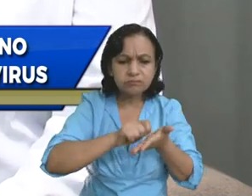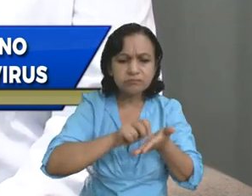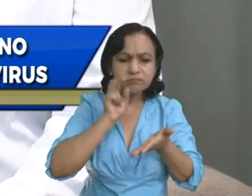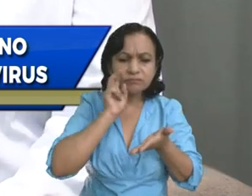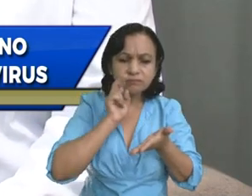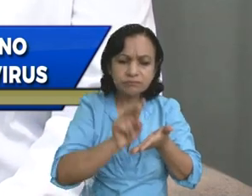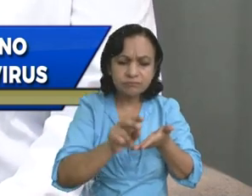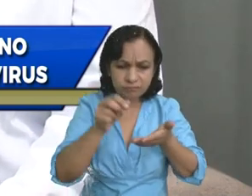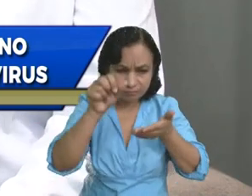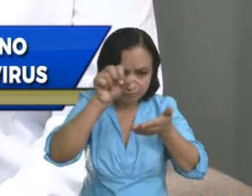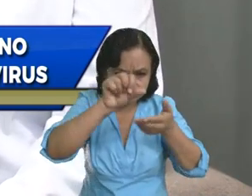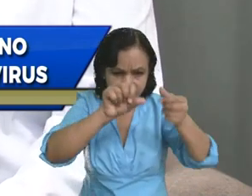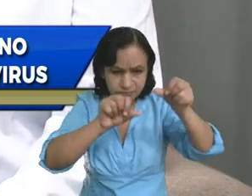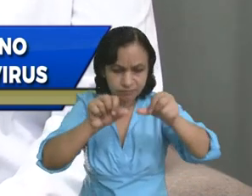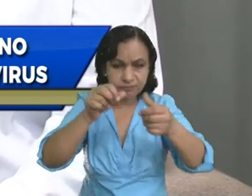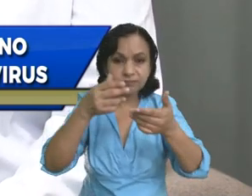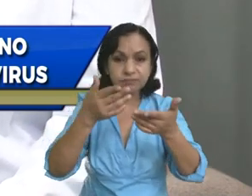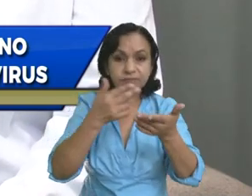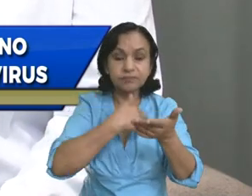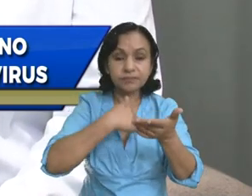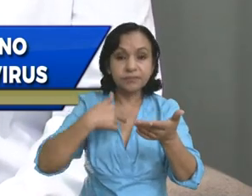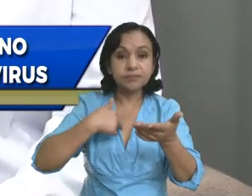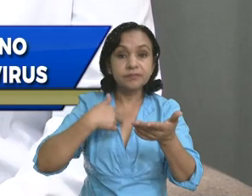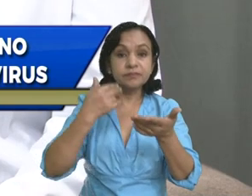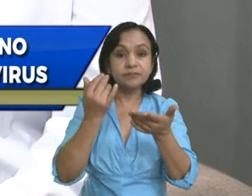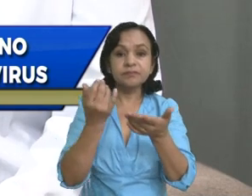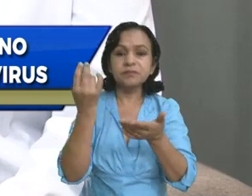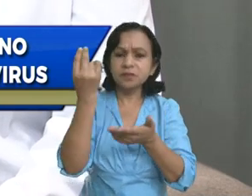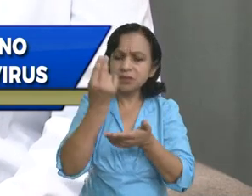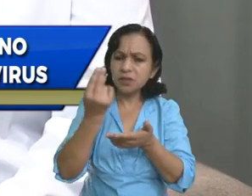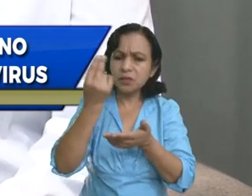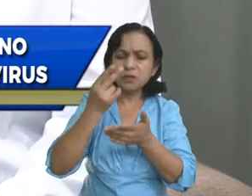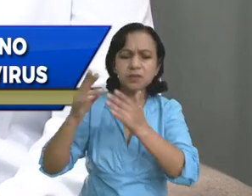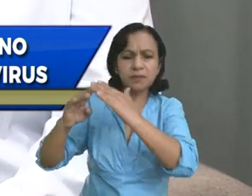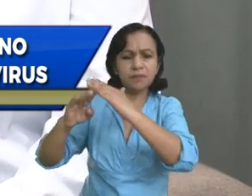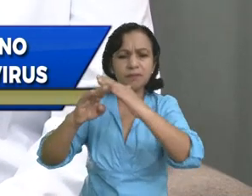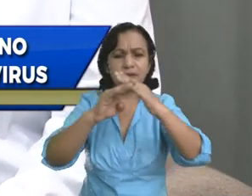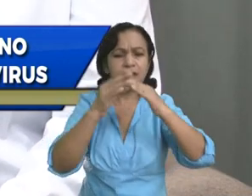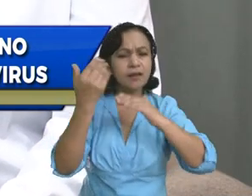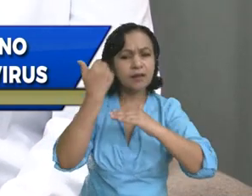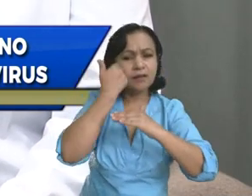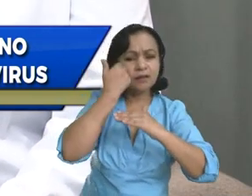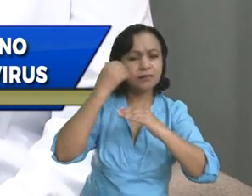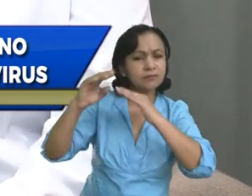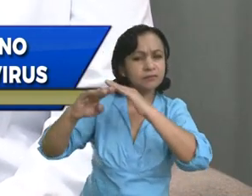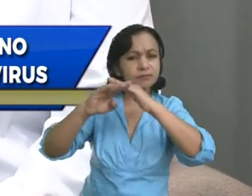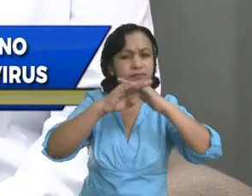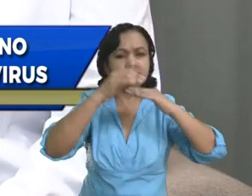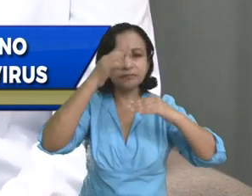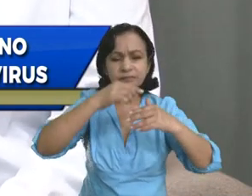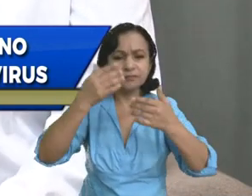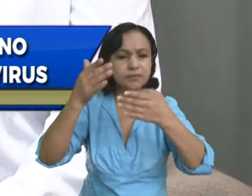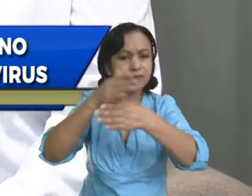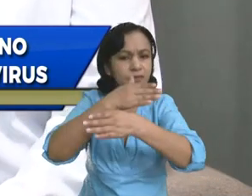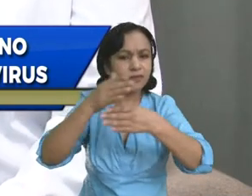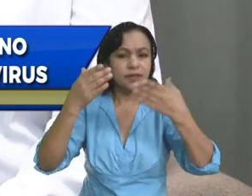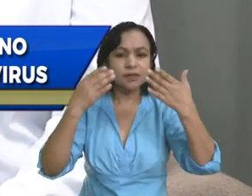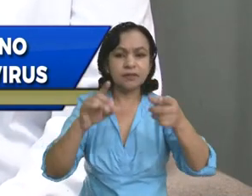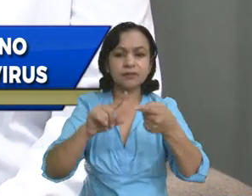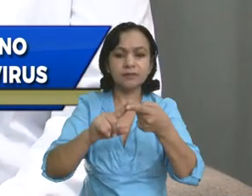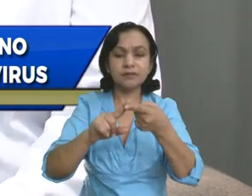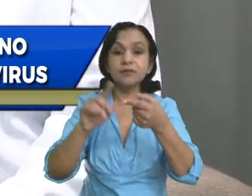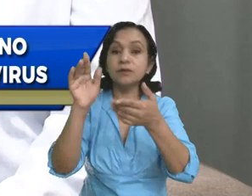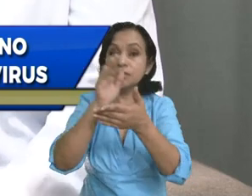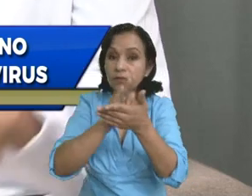como antiviral. En el mundo se utilizan los interferones como antivirales en diferentes infecciones virales, la hepatitis B, la hepatitis C, en